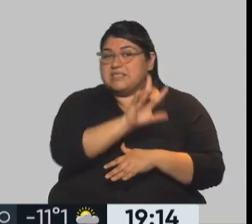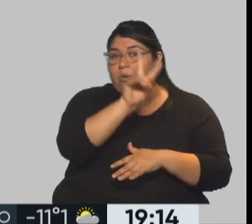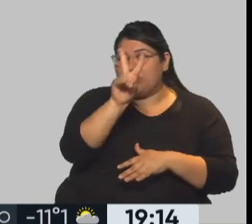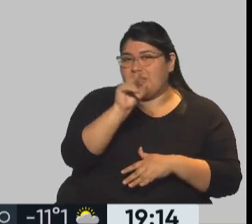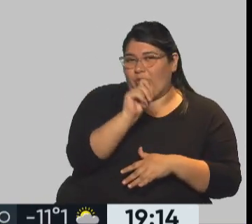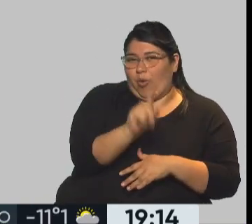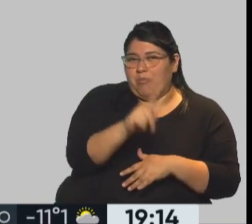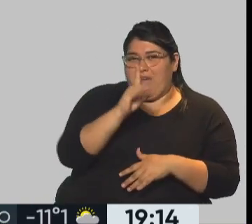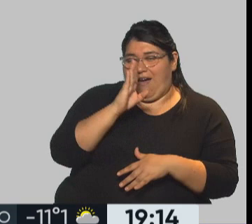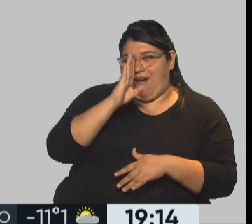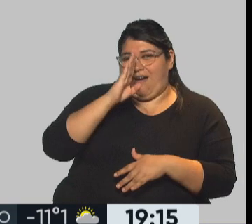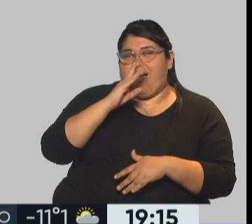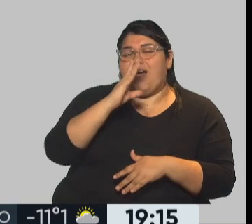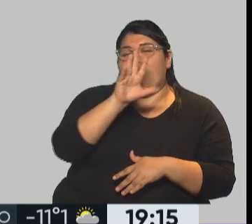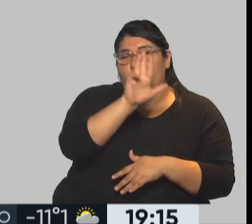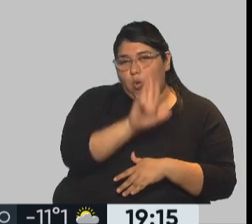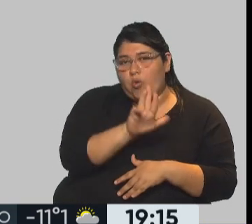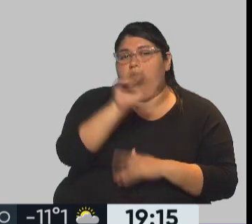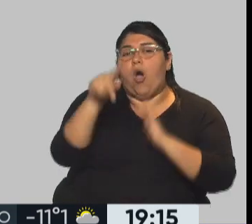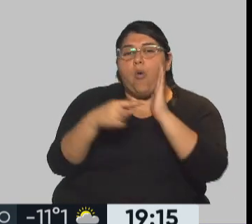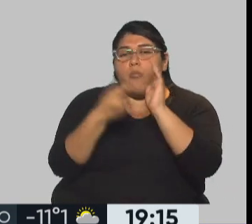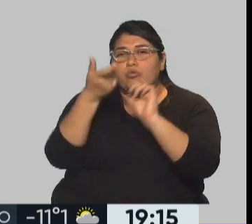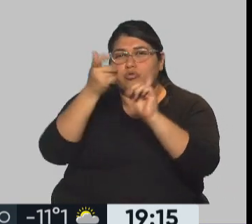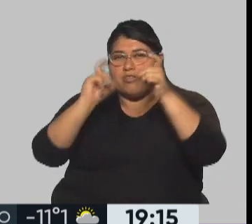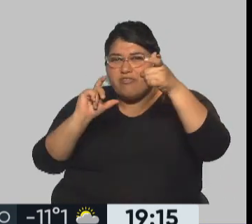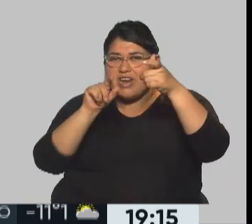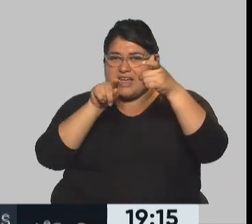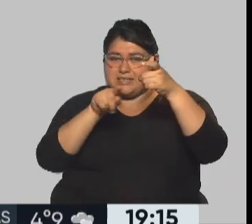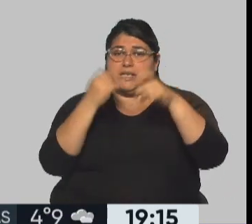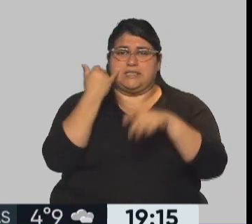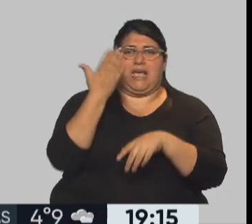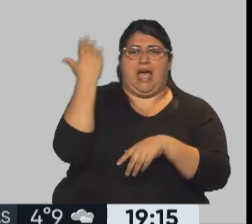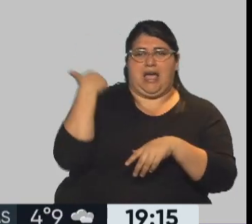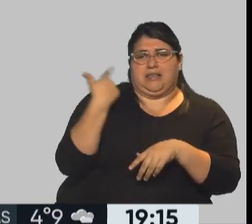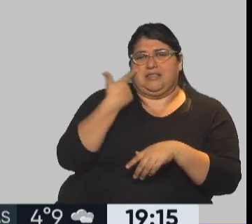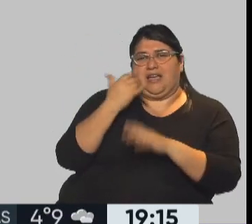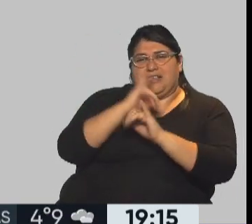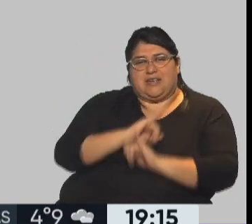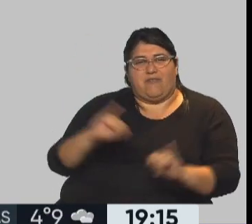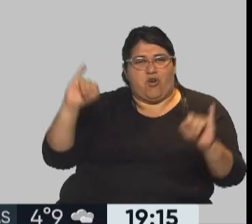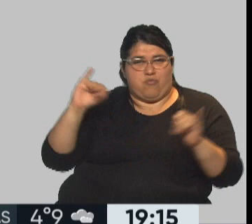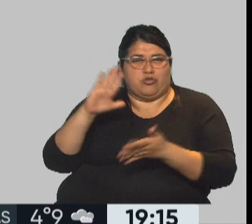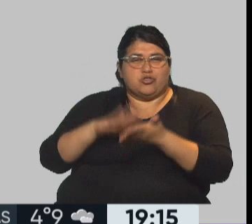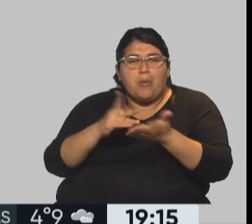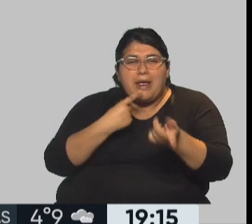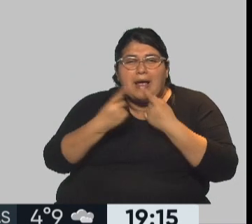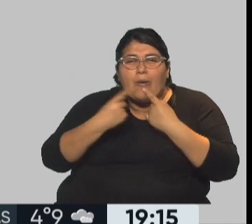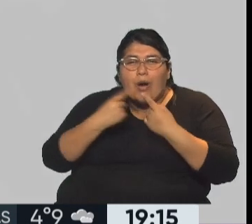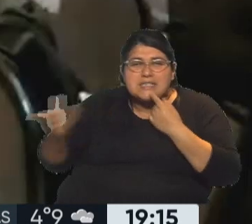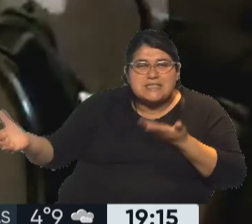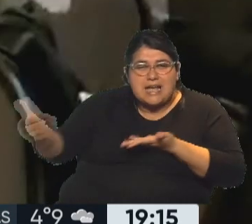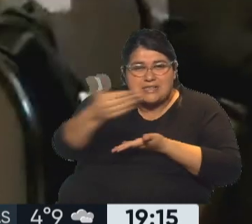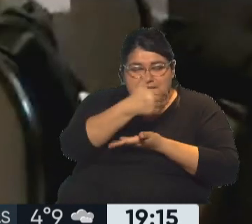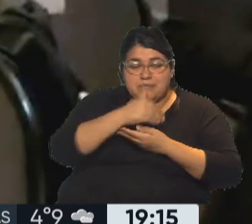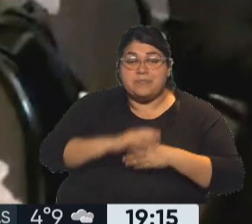Luna da Silva quien bajó un punto en la encuesta de datafolia que se había dado a conocer la última semana Por lo cual también se daba un